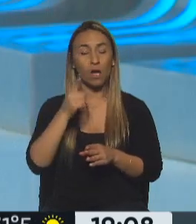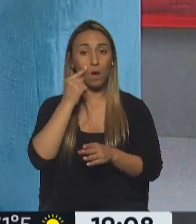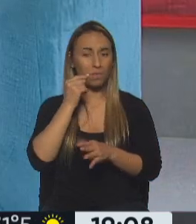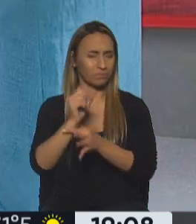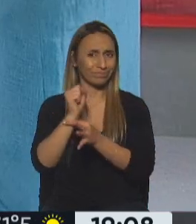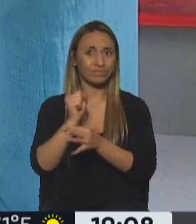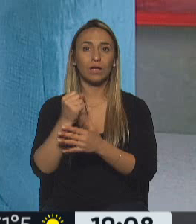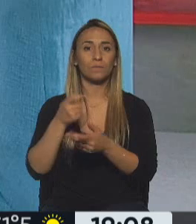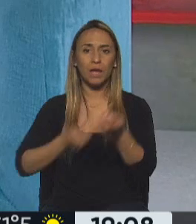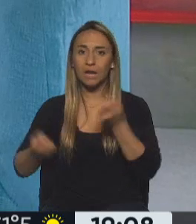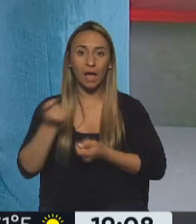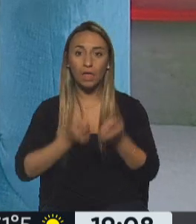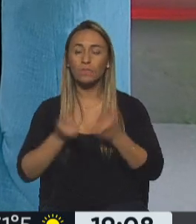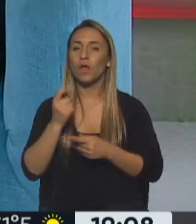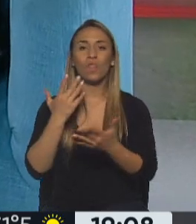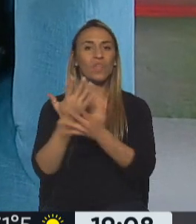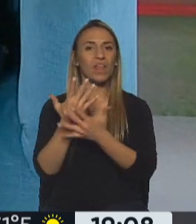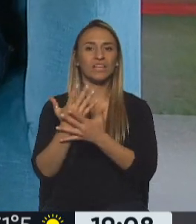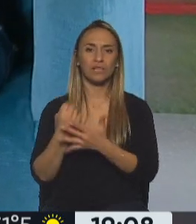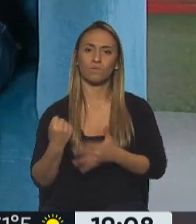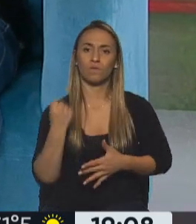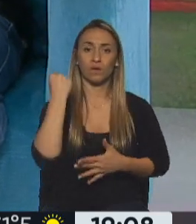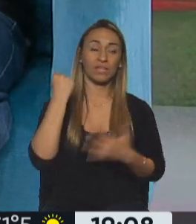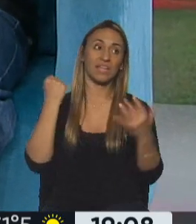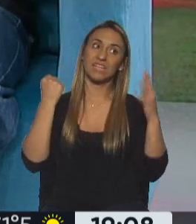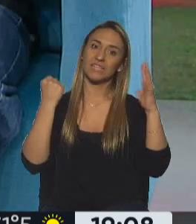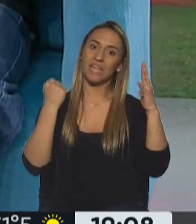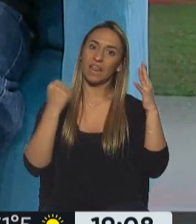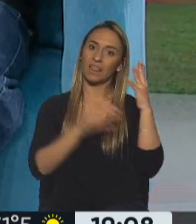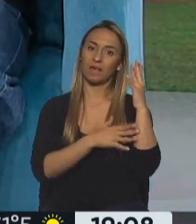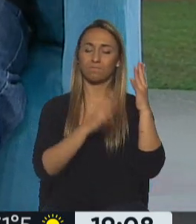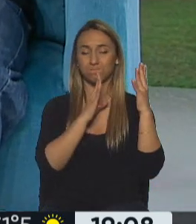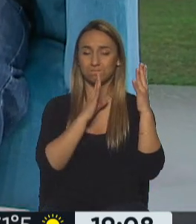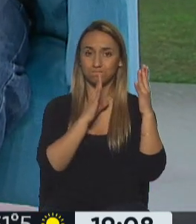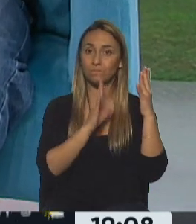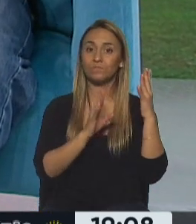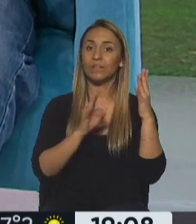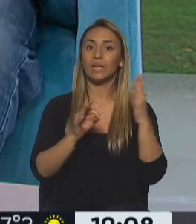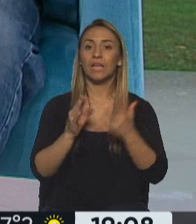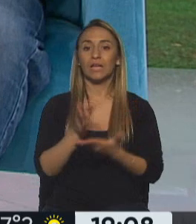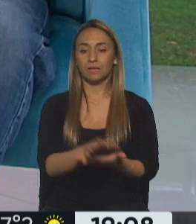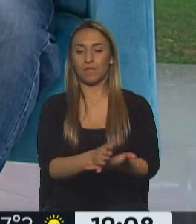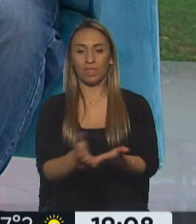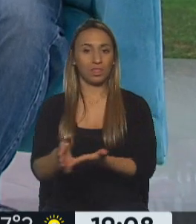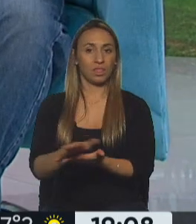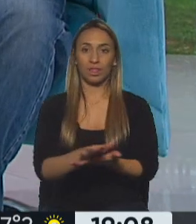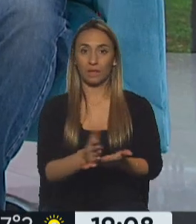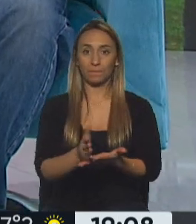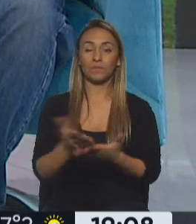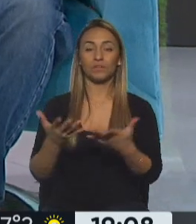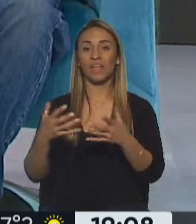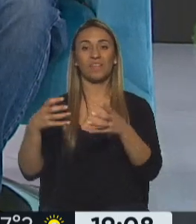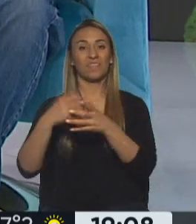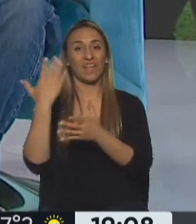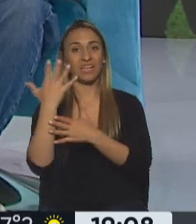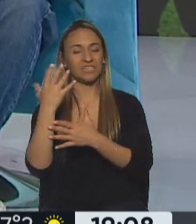derecha está cada vez más escorada en sus posiciones, la izquierda se vuelve más timorata y el centro político se derechiza. Entonces, no solo la derecha se